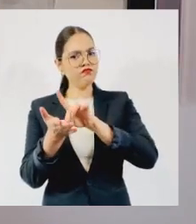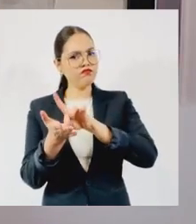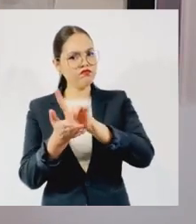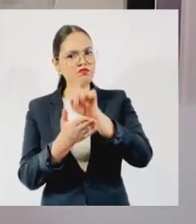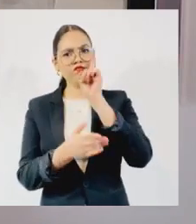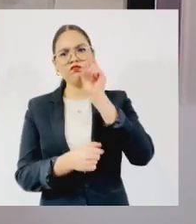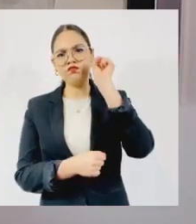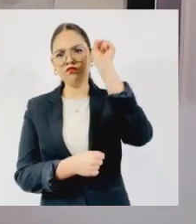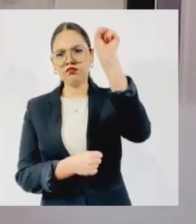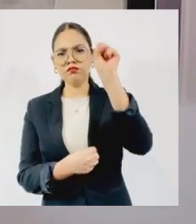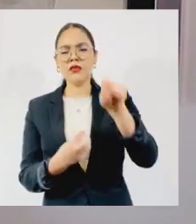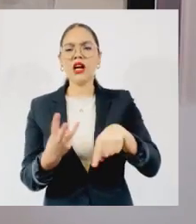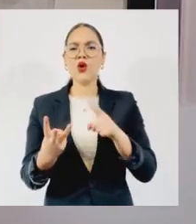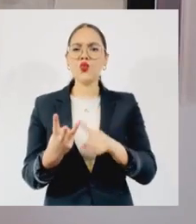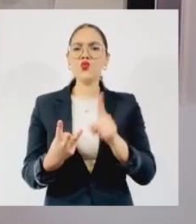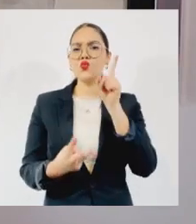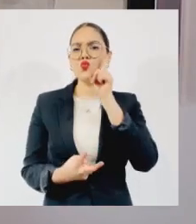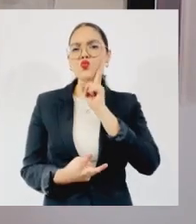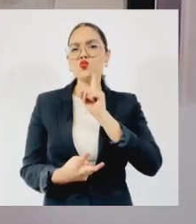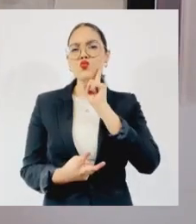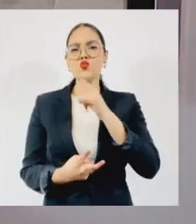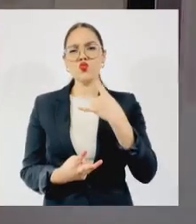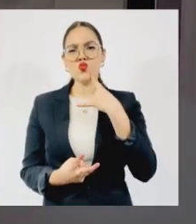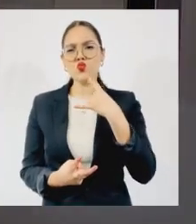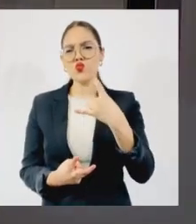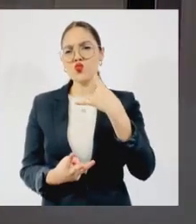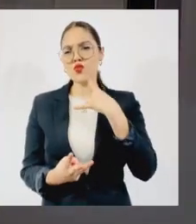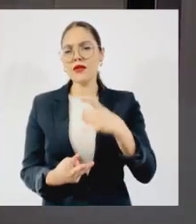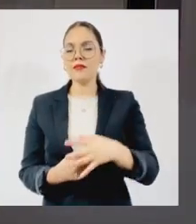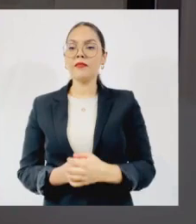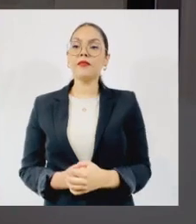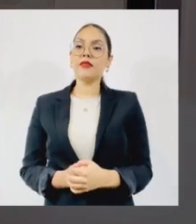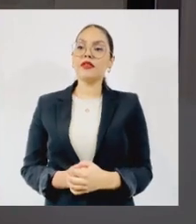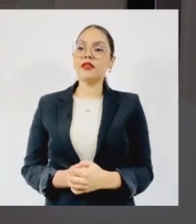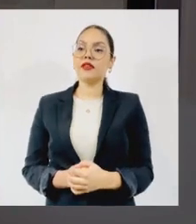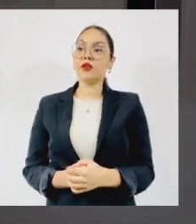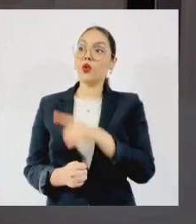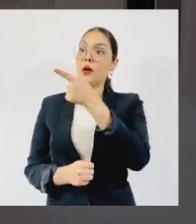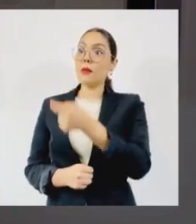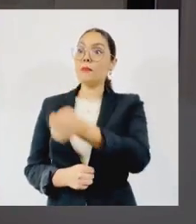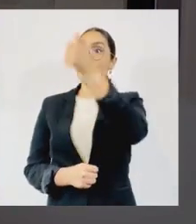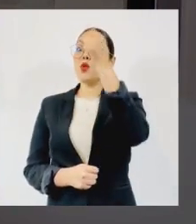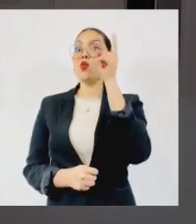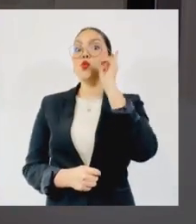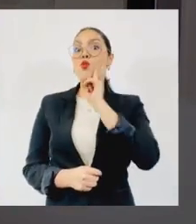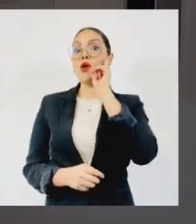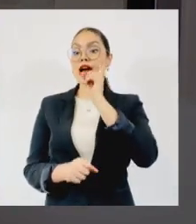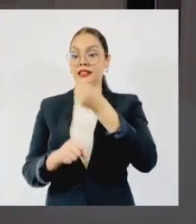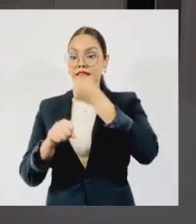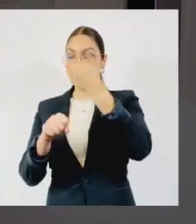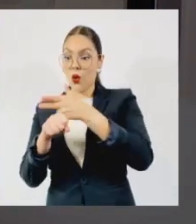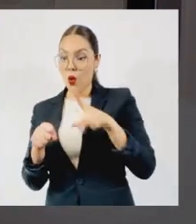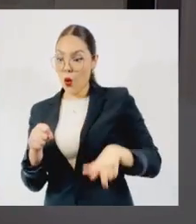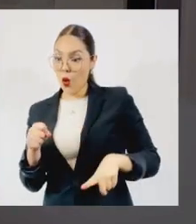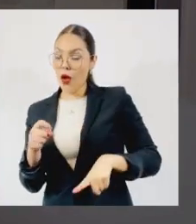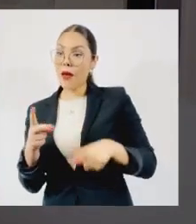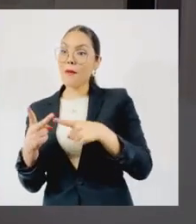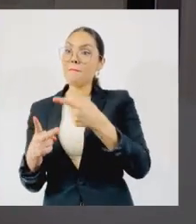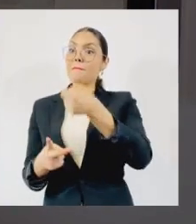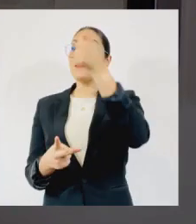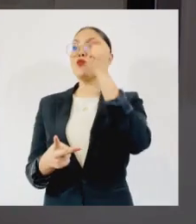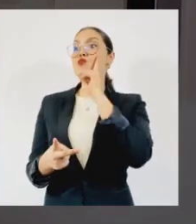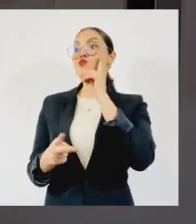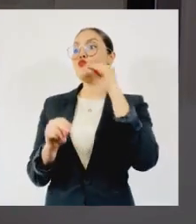feminista, luchadora. Fuiste la primera mujer notaria en la Ciudad de México y primera mujer secretaria de